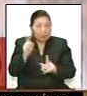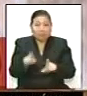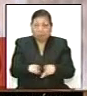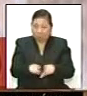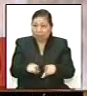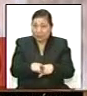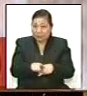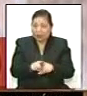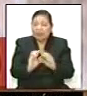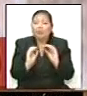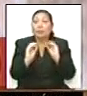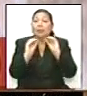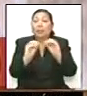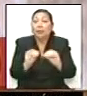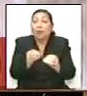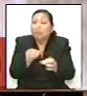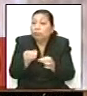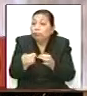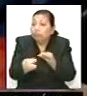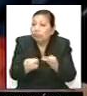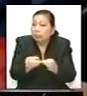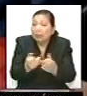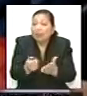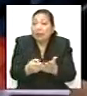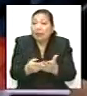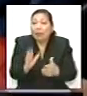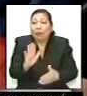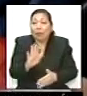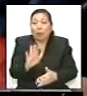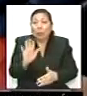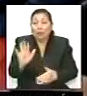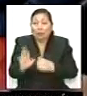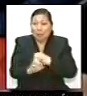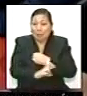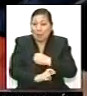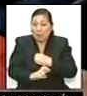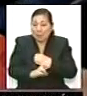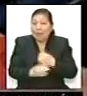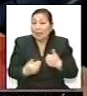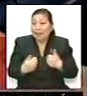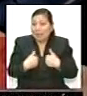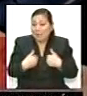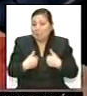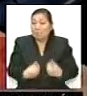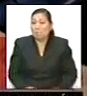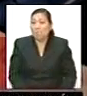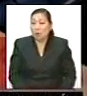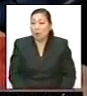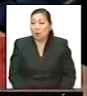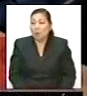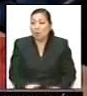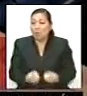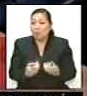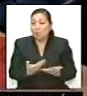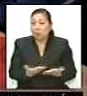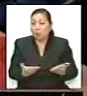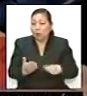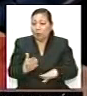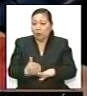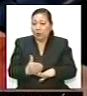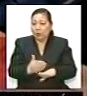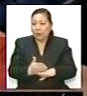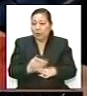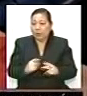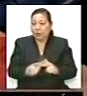también como otorgante de cooperación nosotros entre los 55 países observadores tenemos por supuesto muchos de un desarrollo